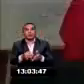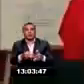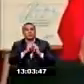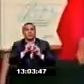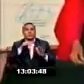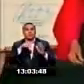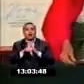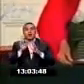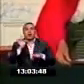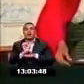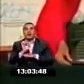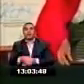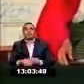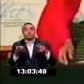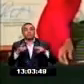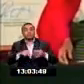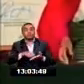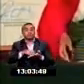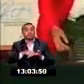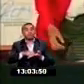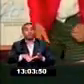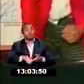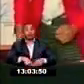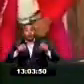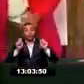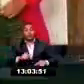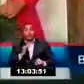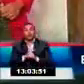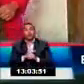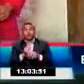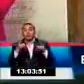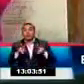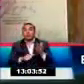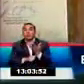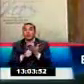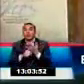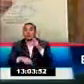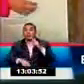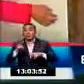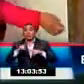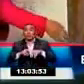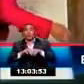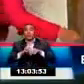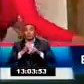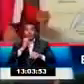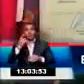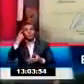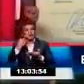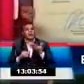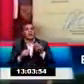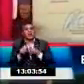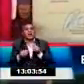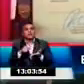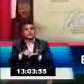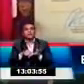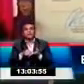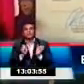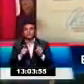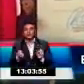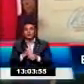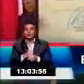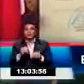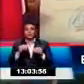Banecuador. Además, se firmó un convenio con esta institución y el Ministerio de Transporte y Obras Públicas para definir cuáles son las ampliaciones que se pueden dar